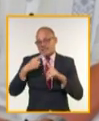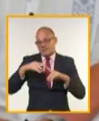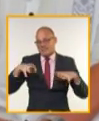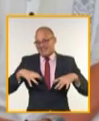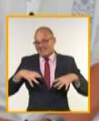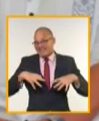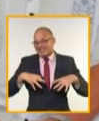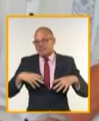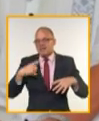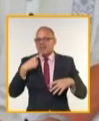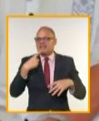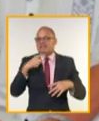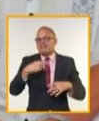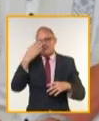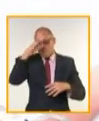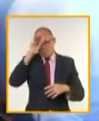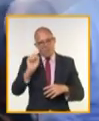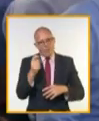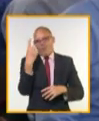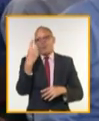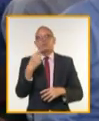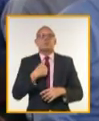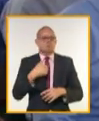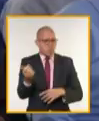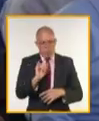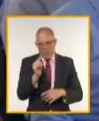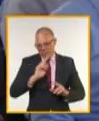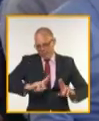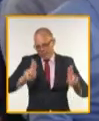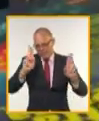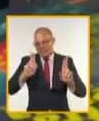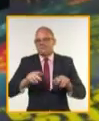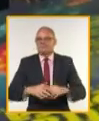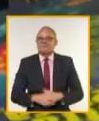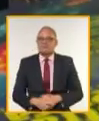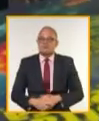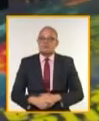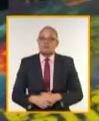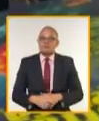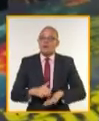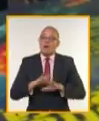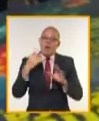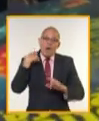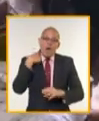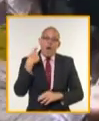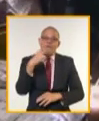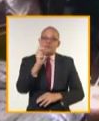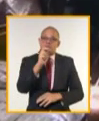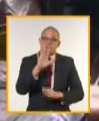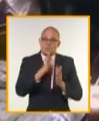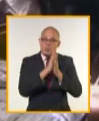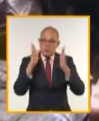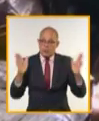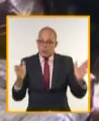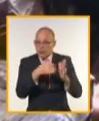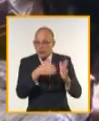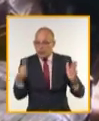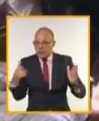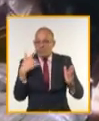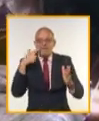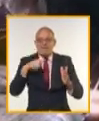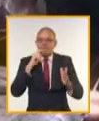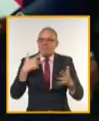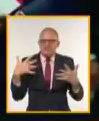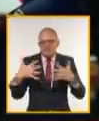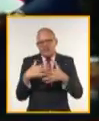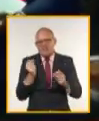mí no hay sustitución. Los avances de 2025 confirman que la relación Cuba-China trasciende lo económico para